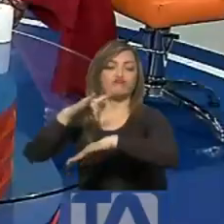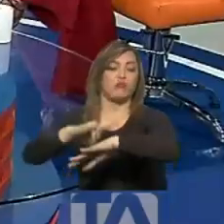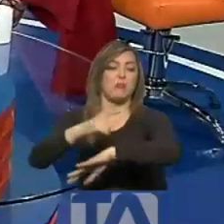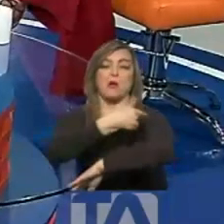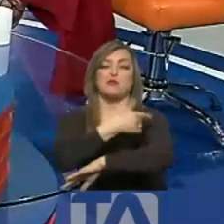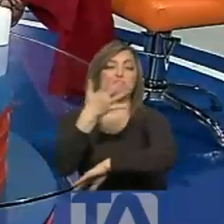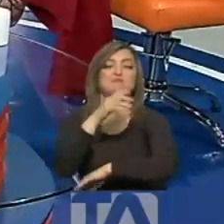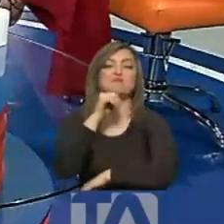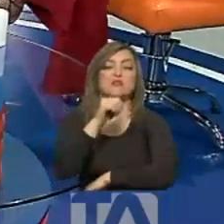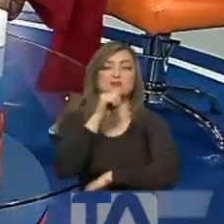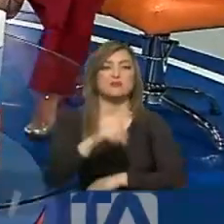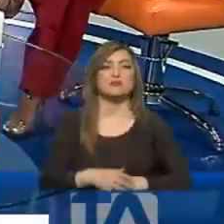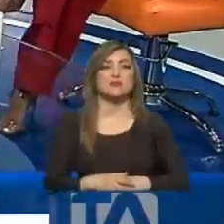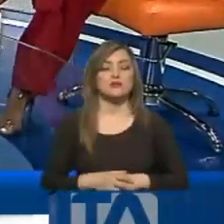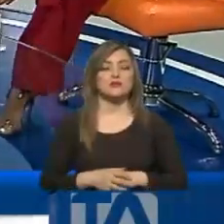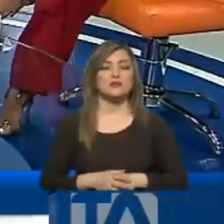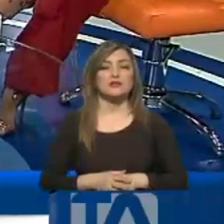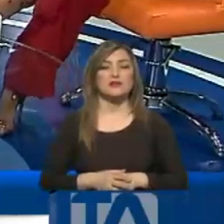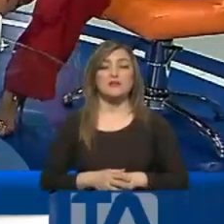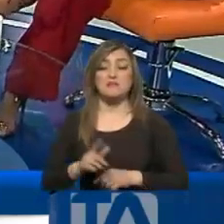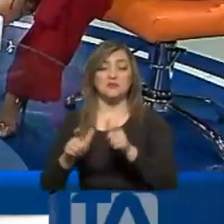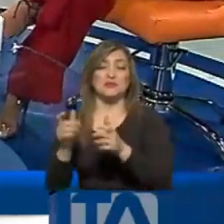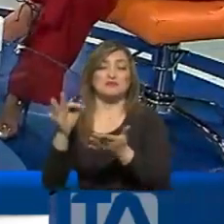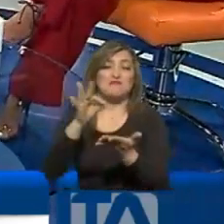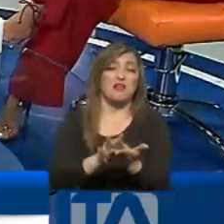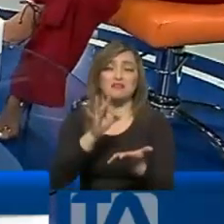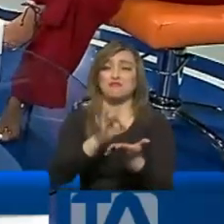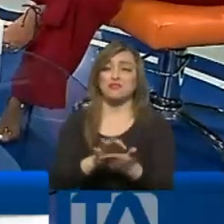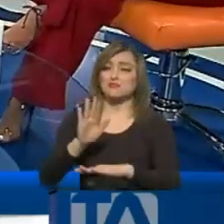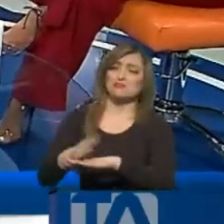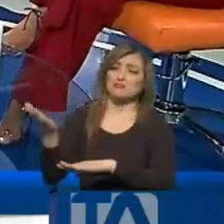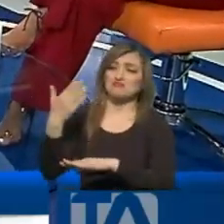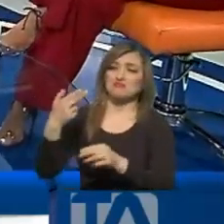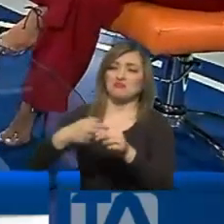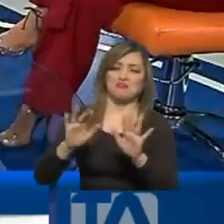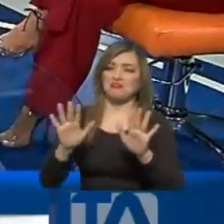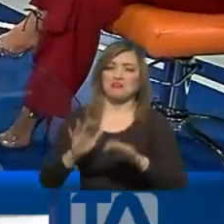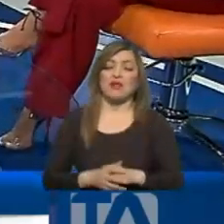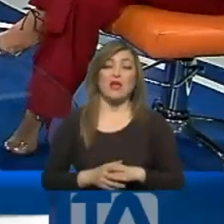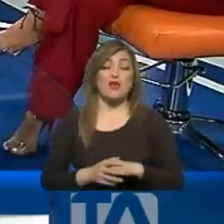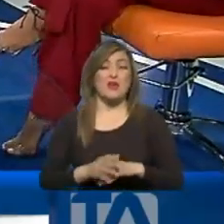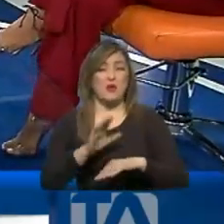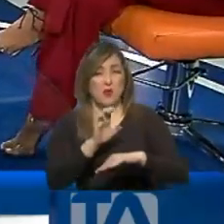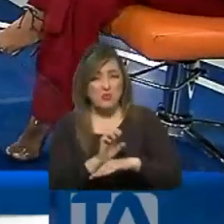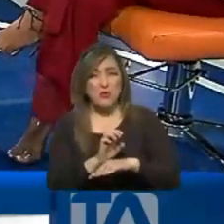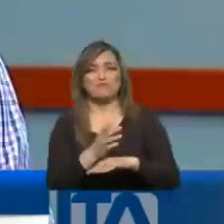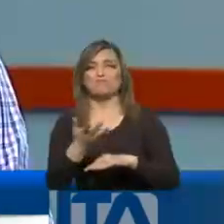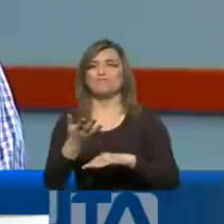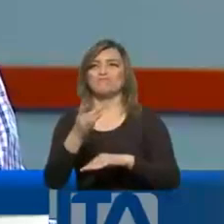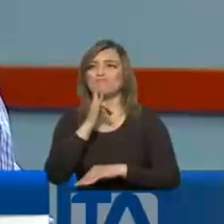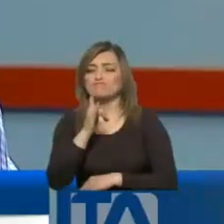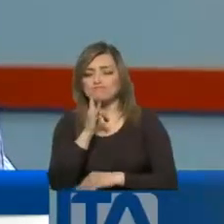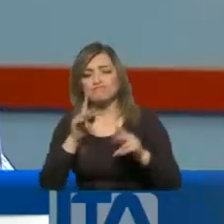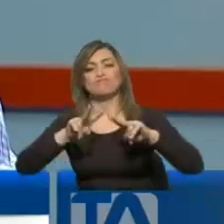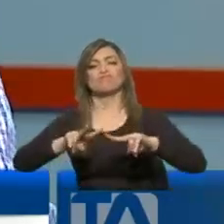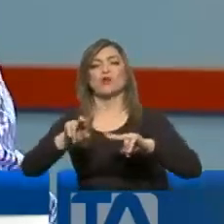ausentismo. Pasa no solamente en Ecuador, sino también en el mundo. Veíamos el caso de Estados Unidos, que lo hemos venido estudiando. Hay un segmento de la